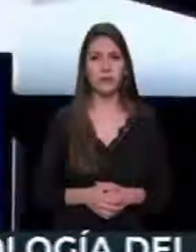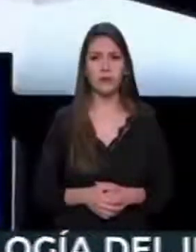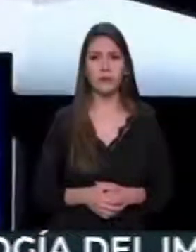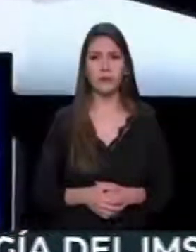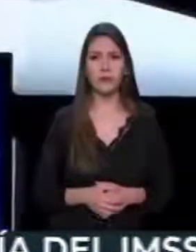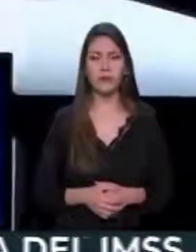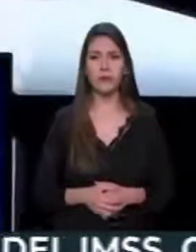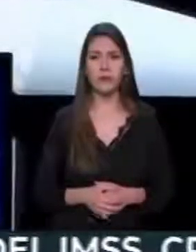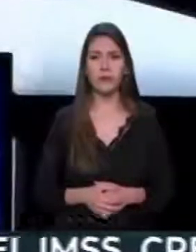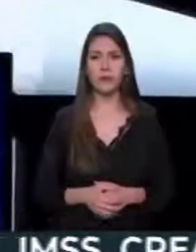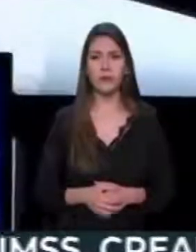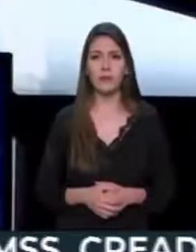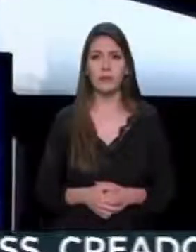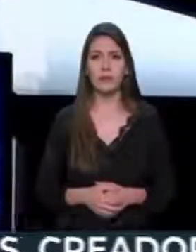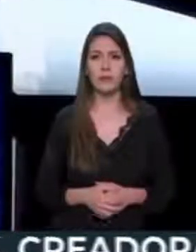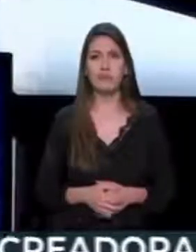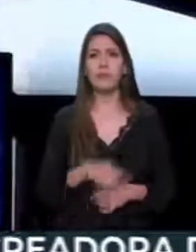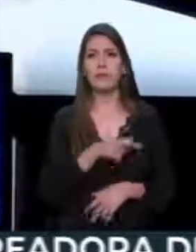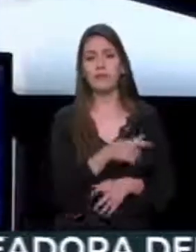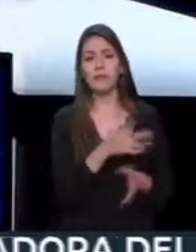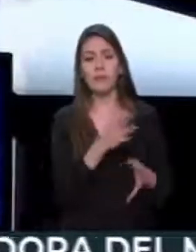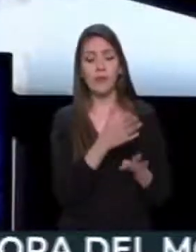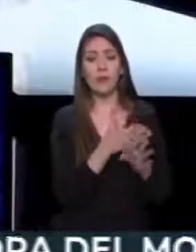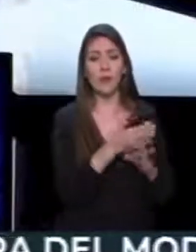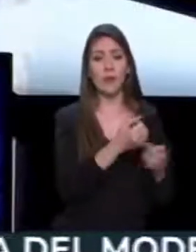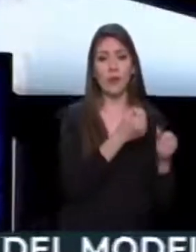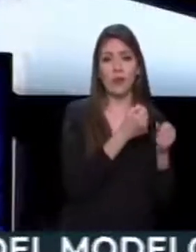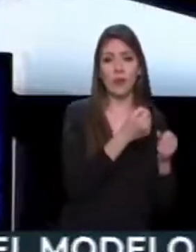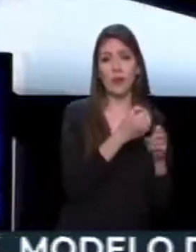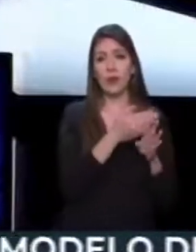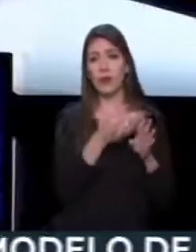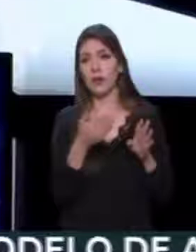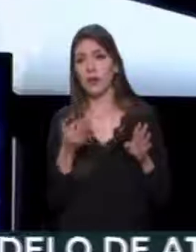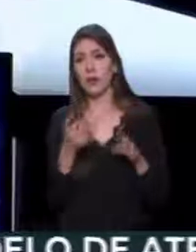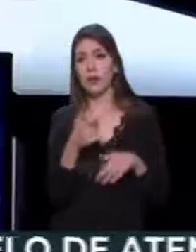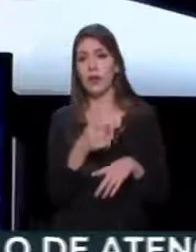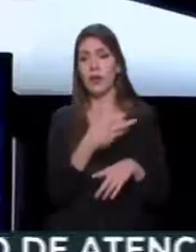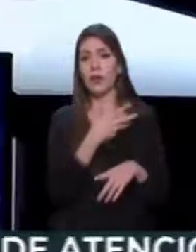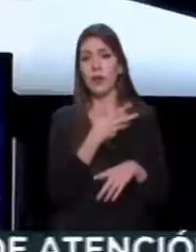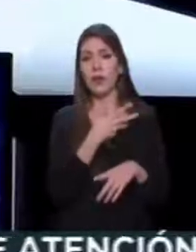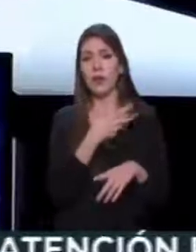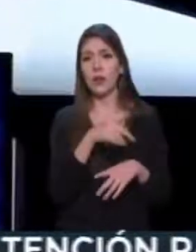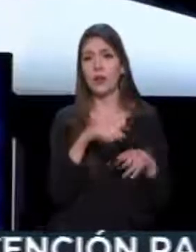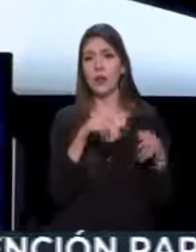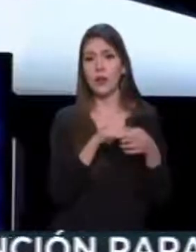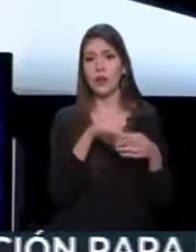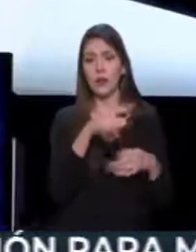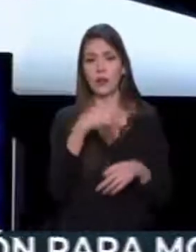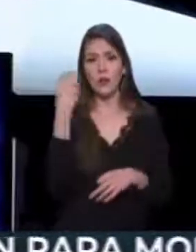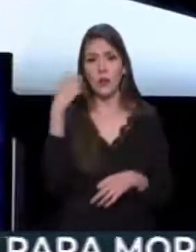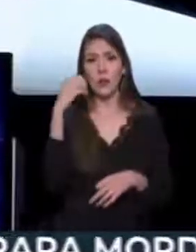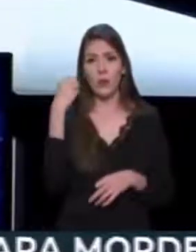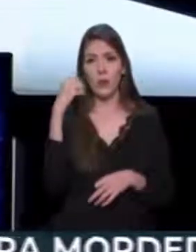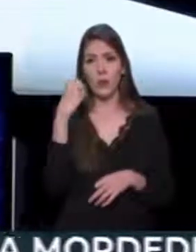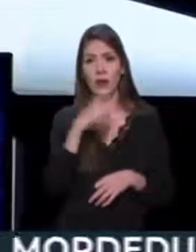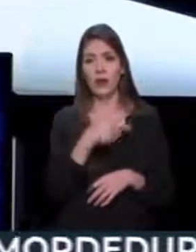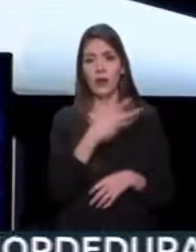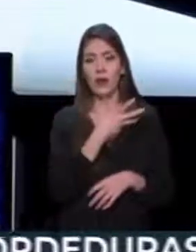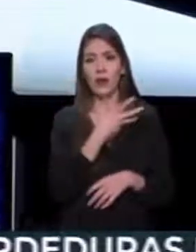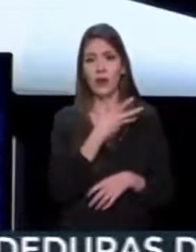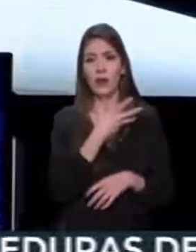Se registra sismo de moderado a fuerte en límites de Puebla y Veracruz, cerca de Tehuacán, perceptible aquí en la Ciudad de México. En algunas zonas se